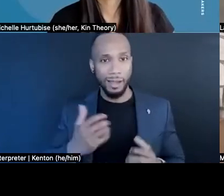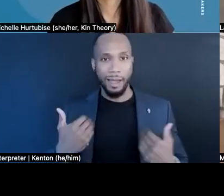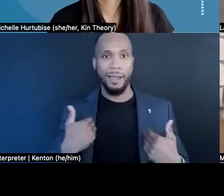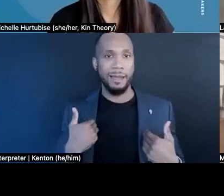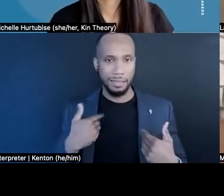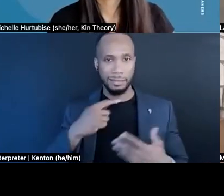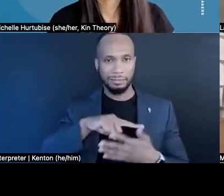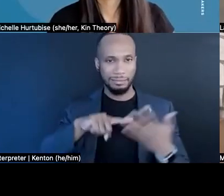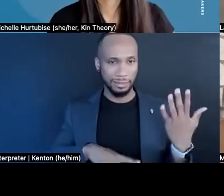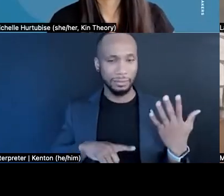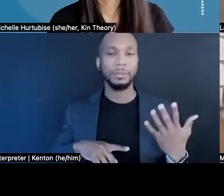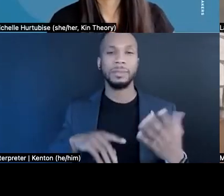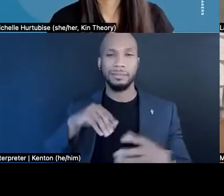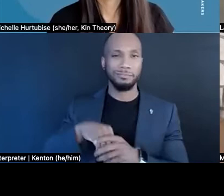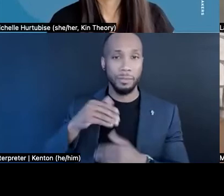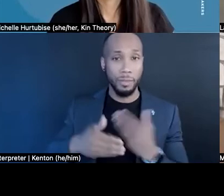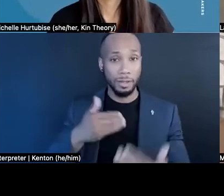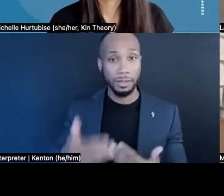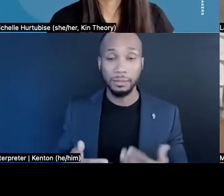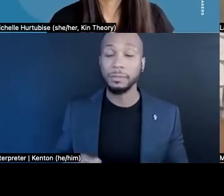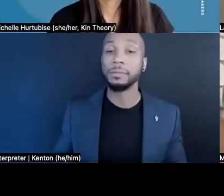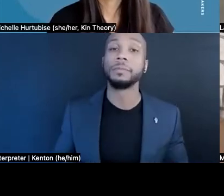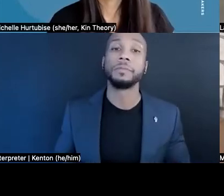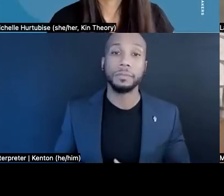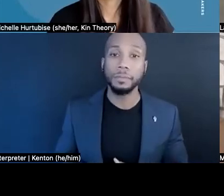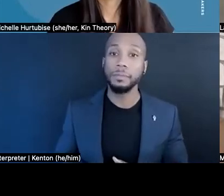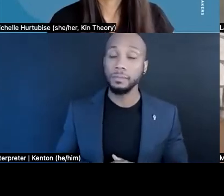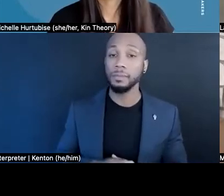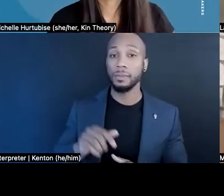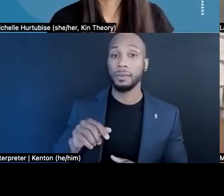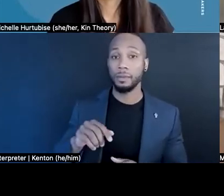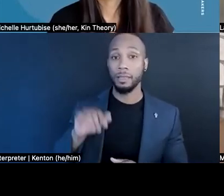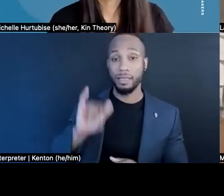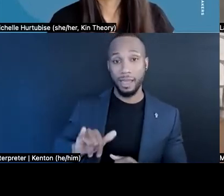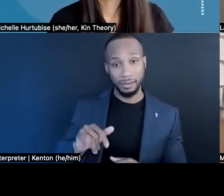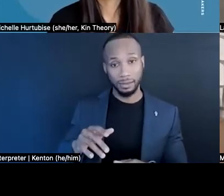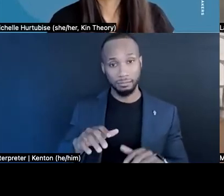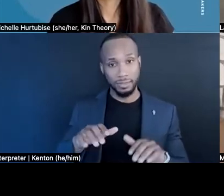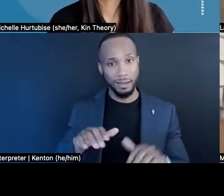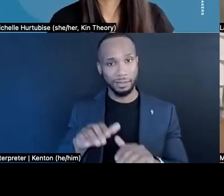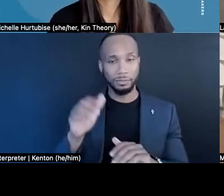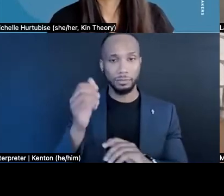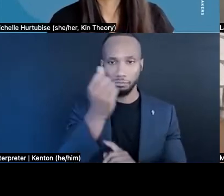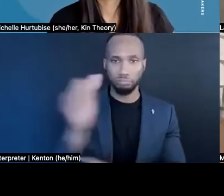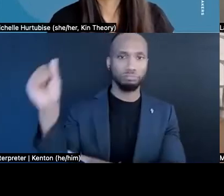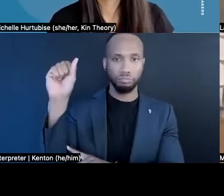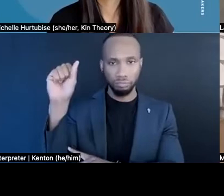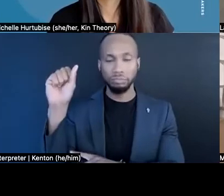partir de esas implicaciones también es un acto de rebeldía, cuestionar